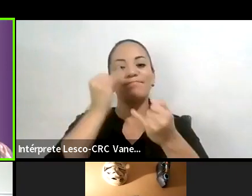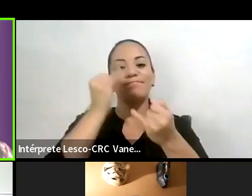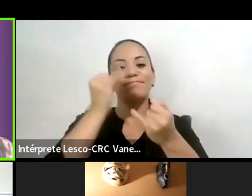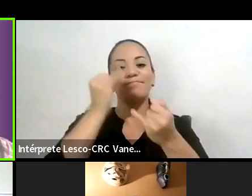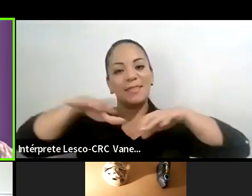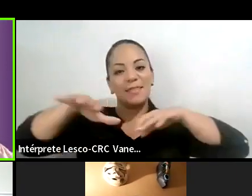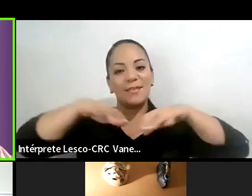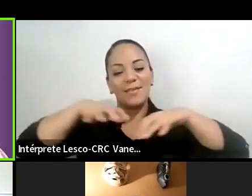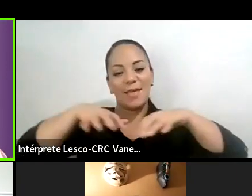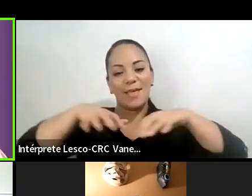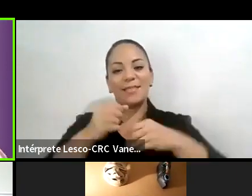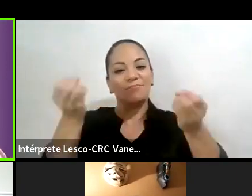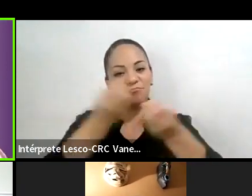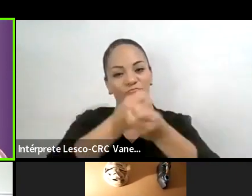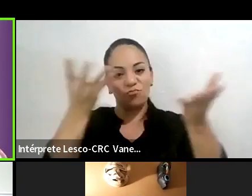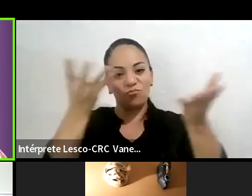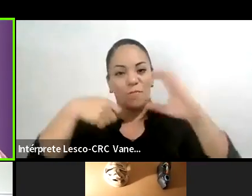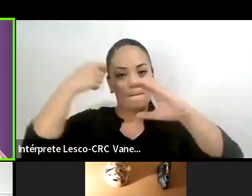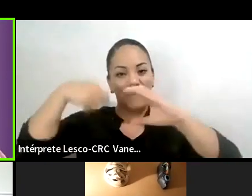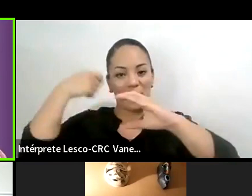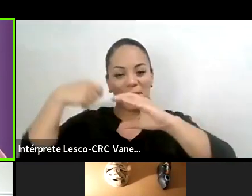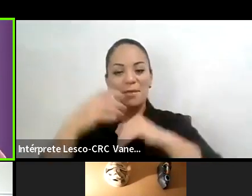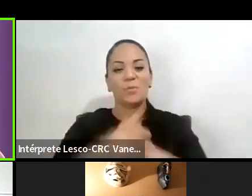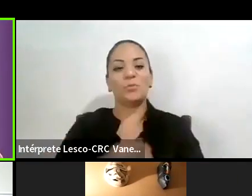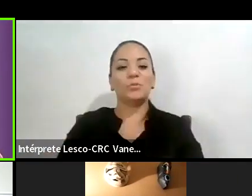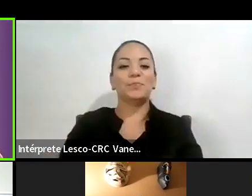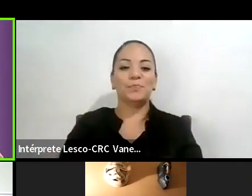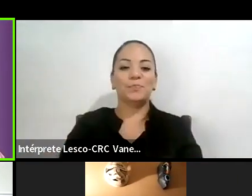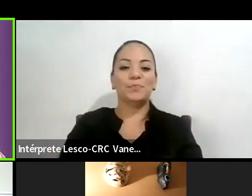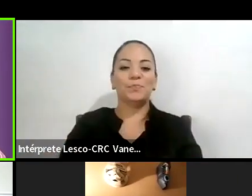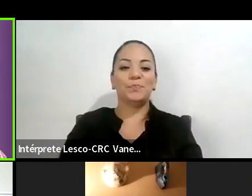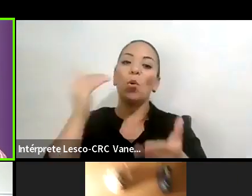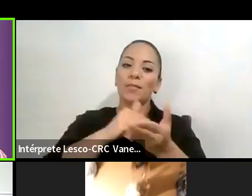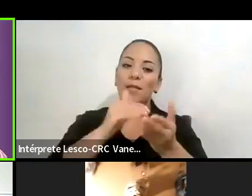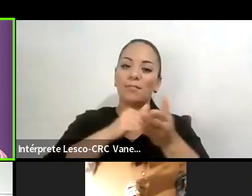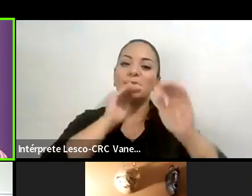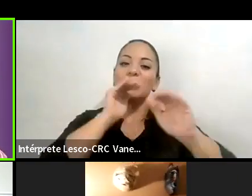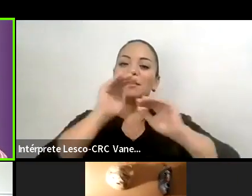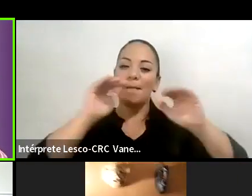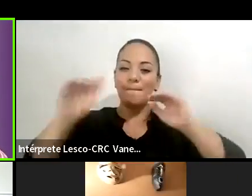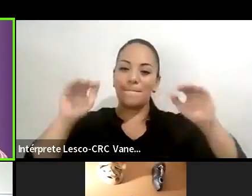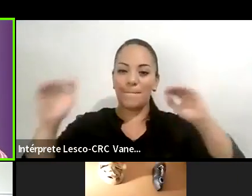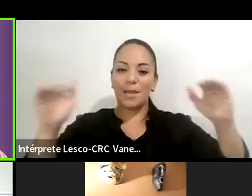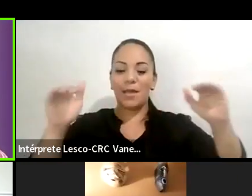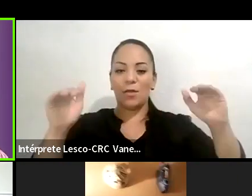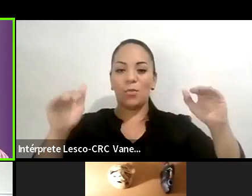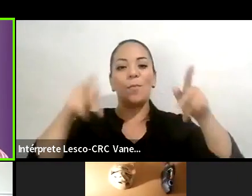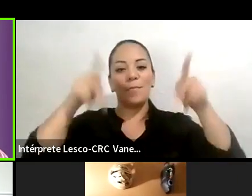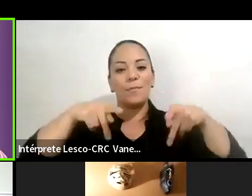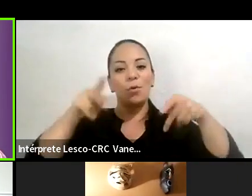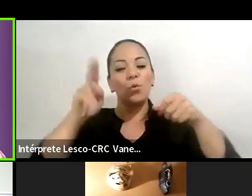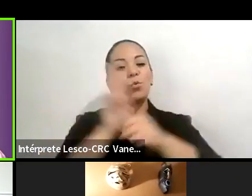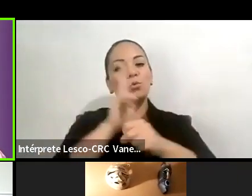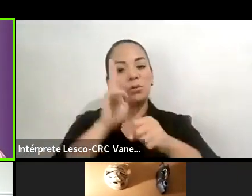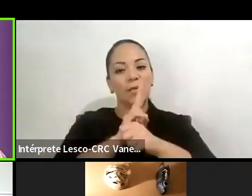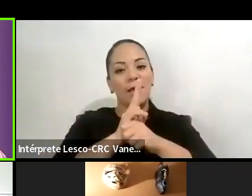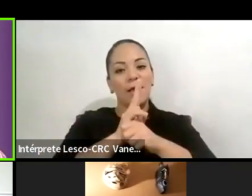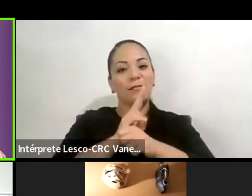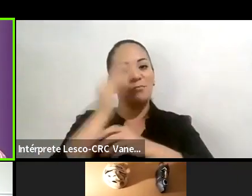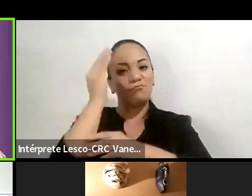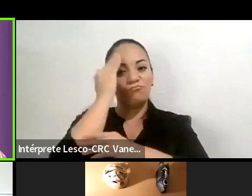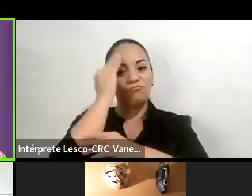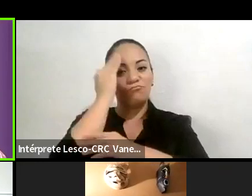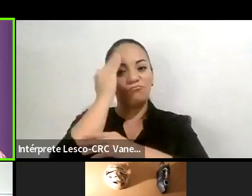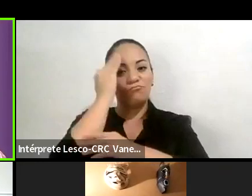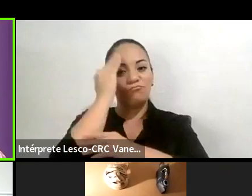esta actividad de lanzamiento, no sin antes volver a hacer el llamado a que puedan utilizar y conocer estos videos,